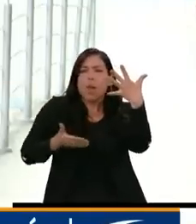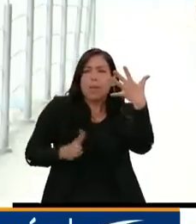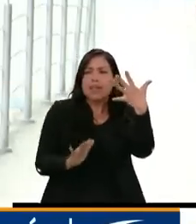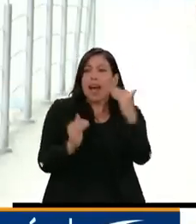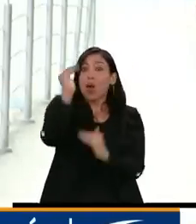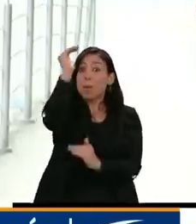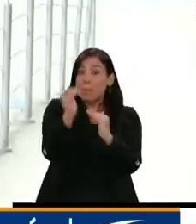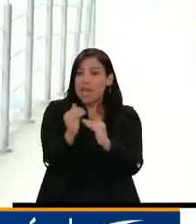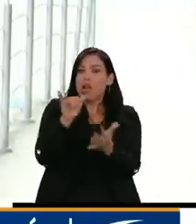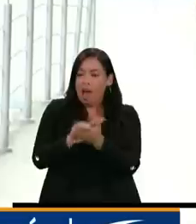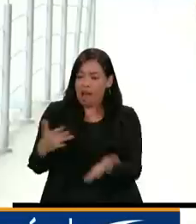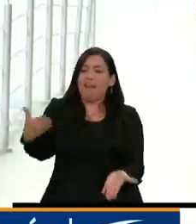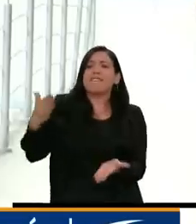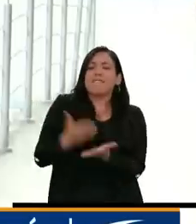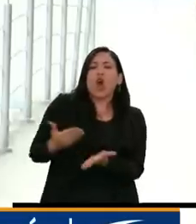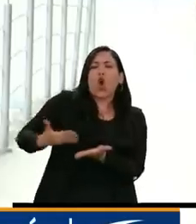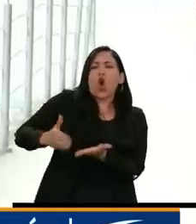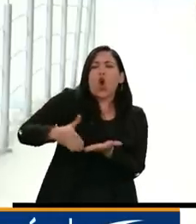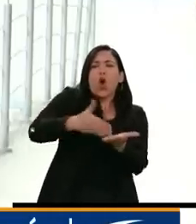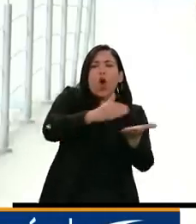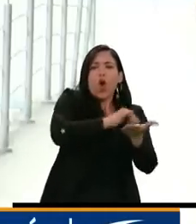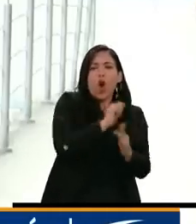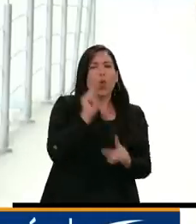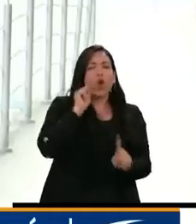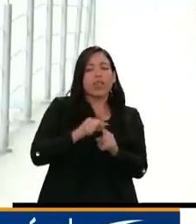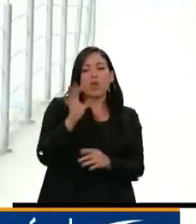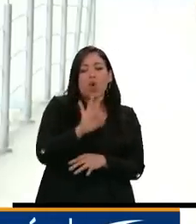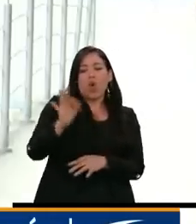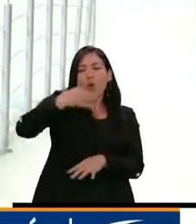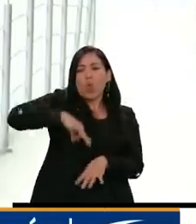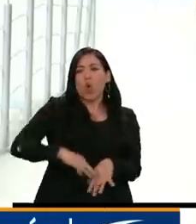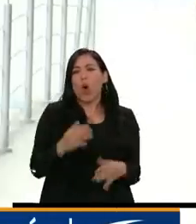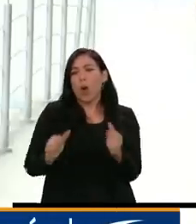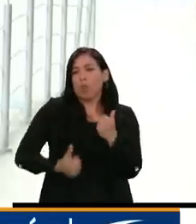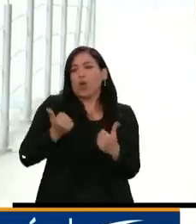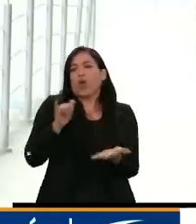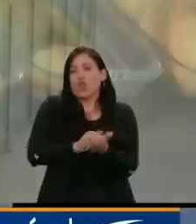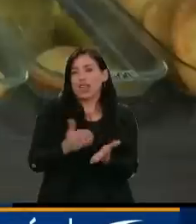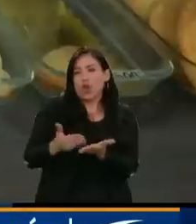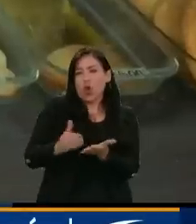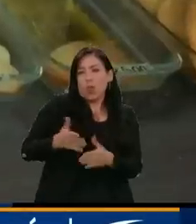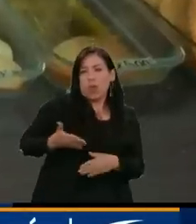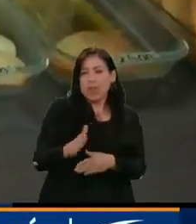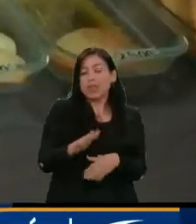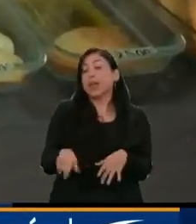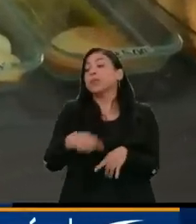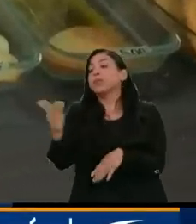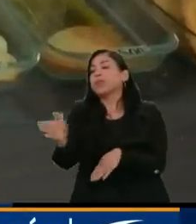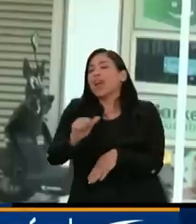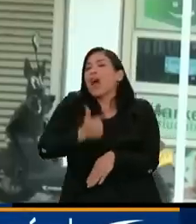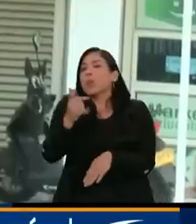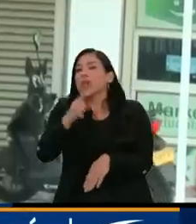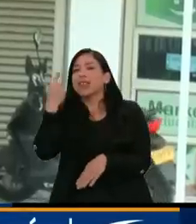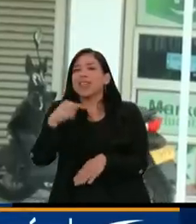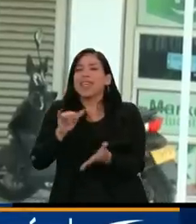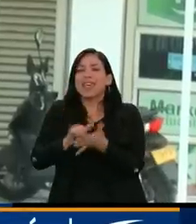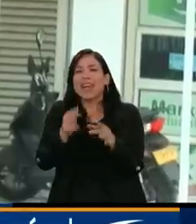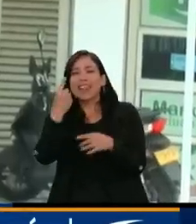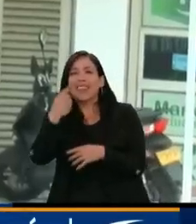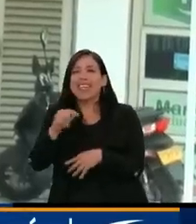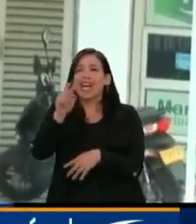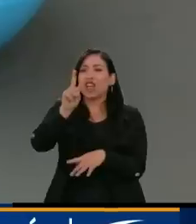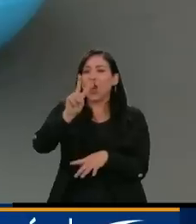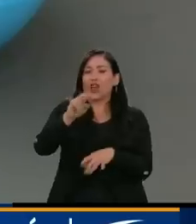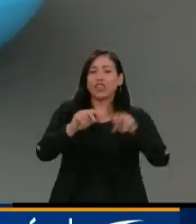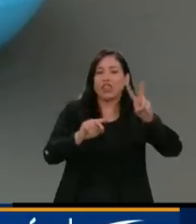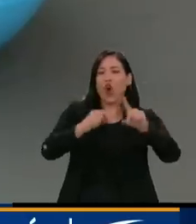promoción, en ese día es que se surten para toda la semana, para la quincena, de comprar pescados. También aprovechan el famoso